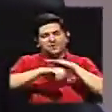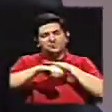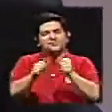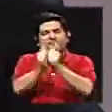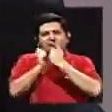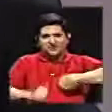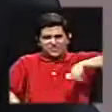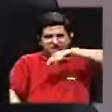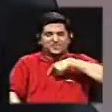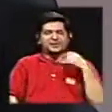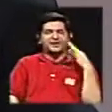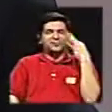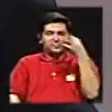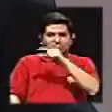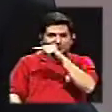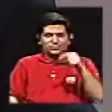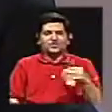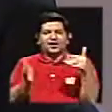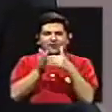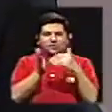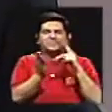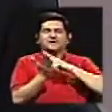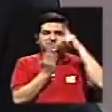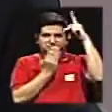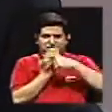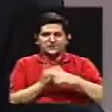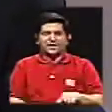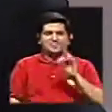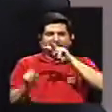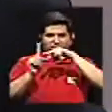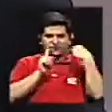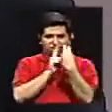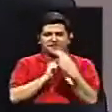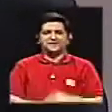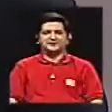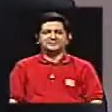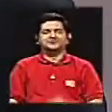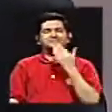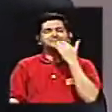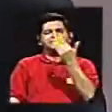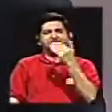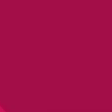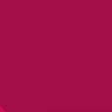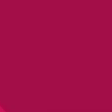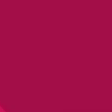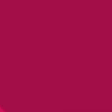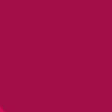acompáñenos la próxima semana en una nueva edición de su programa Puntos de Vista. Muchas gracias.